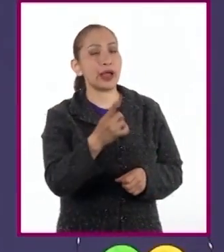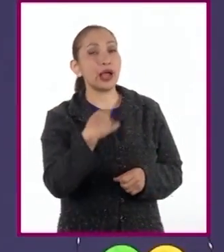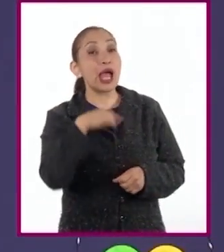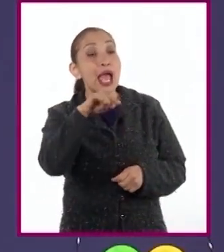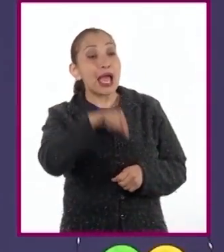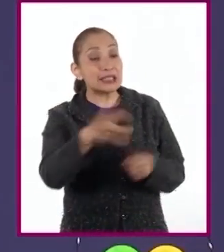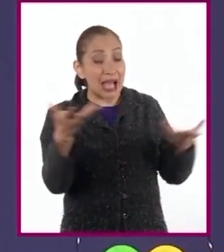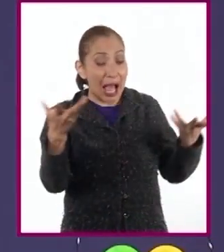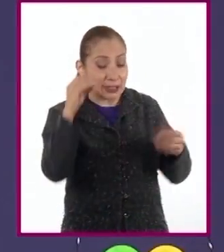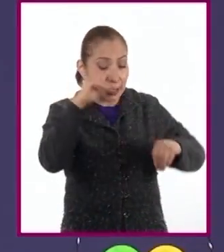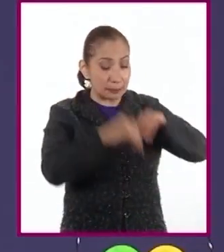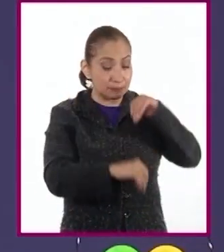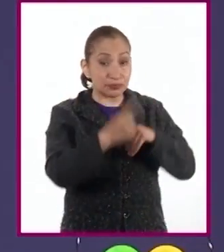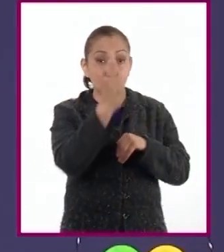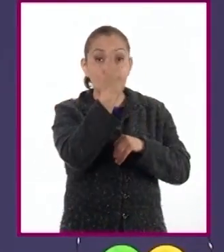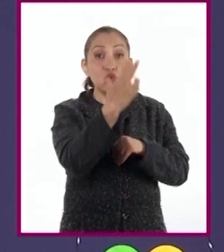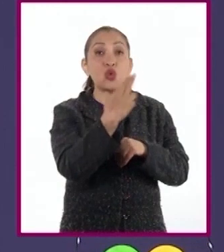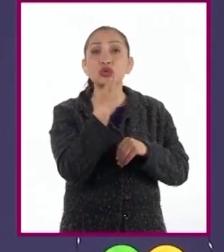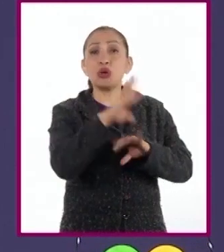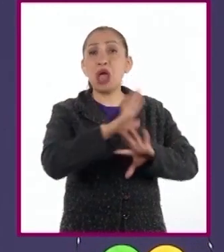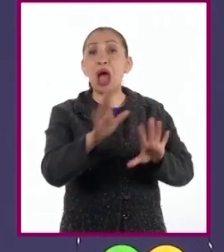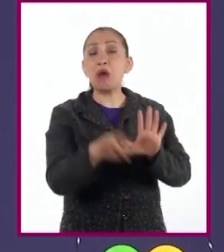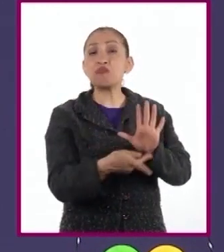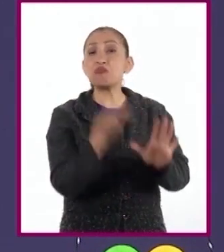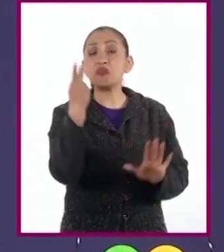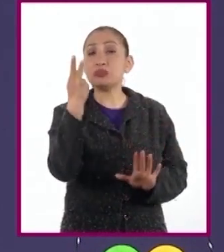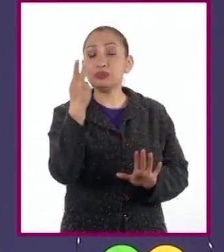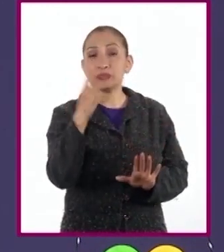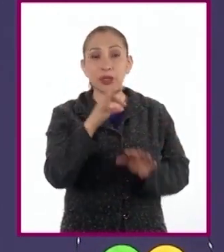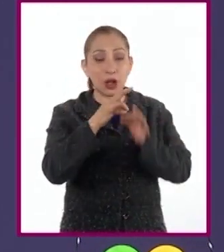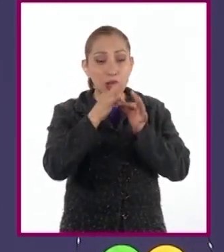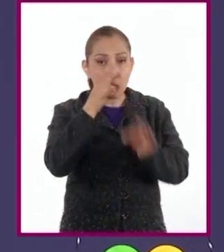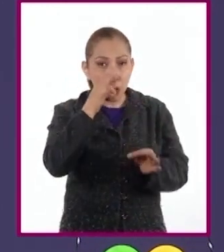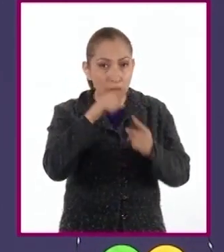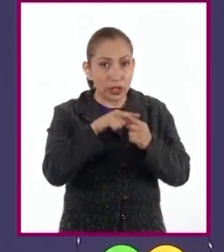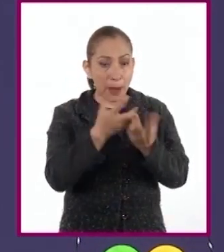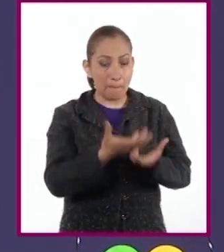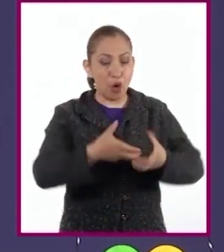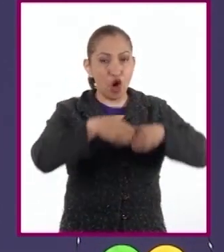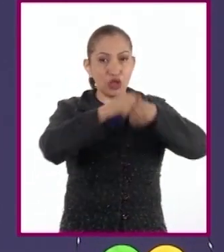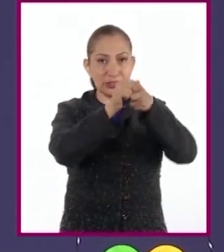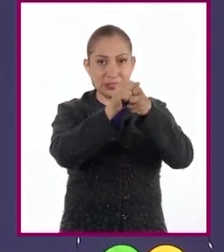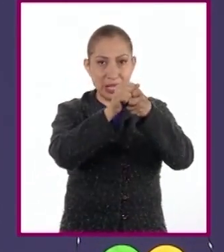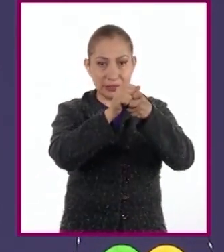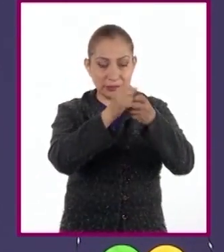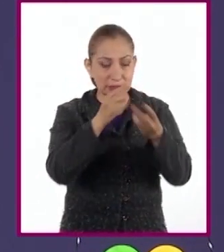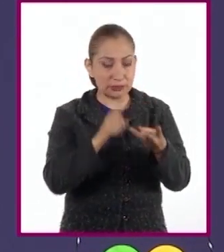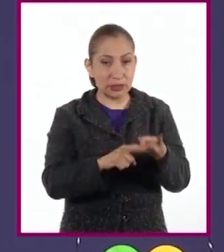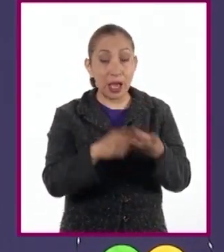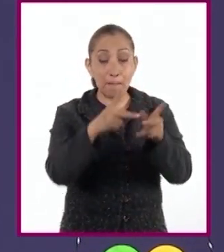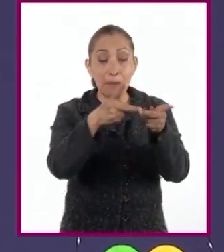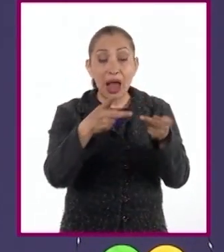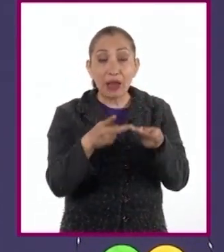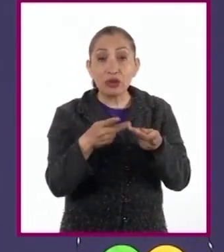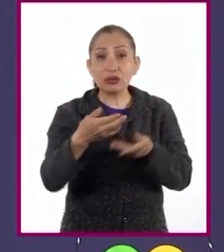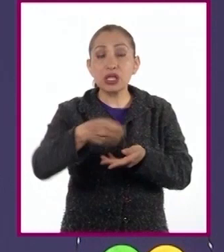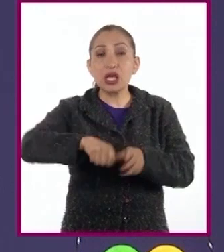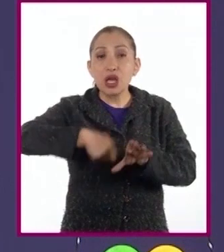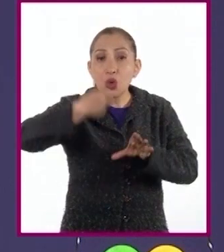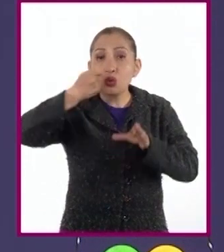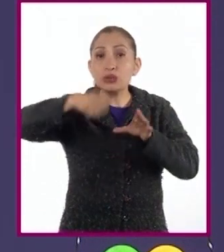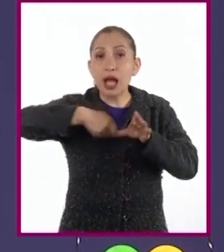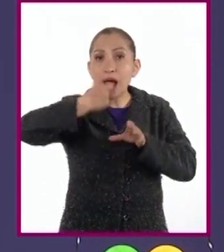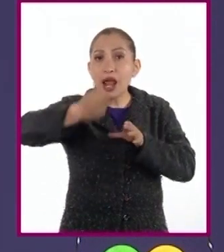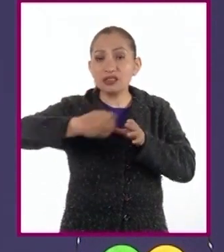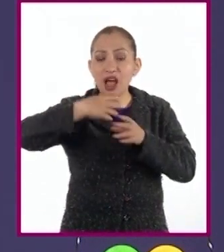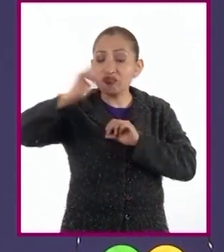son producidos por un solo uso, por ejemplo, popotes, bolsas plásticas, platos y cucharas